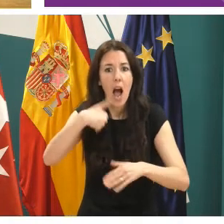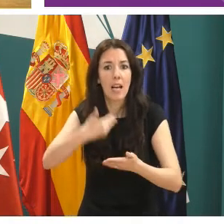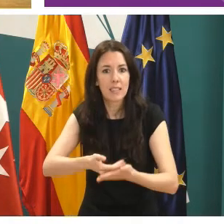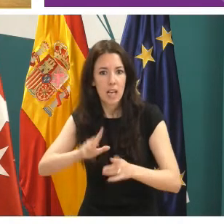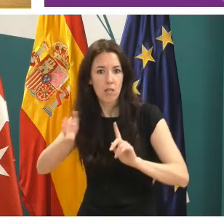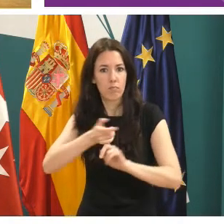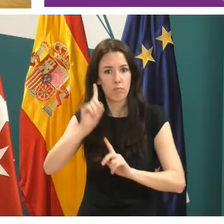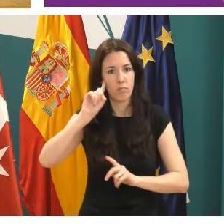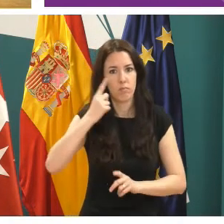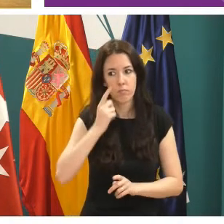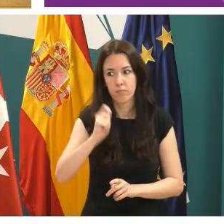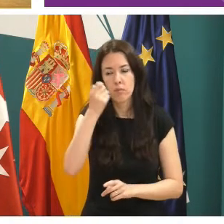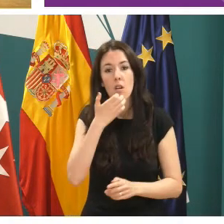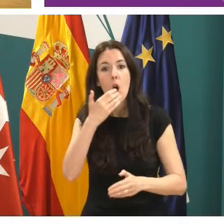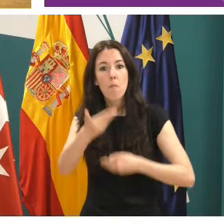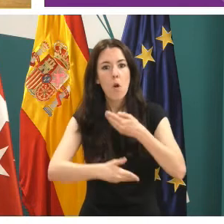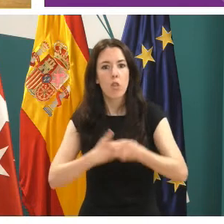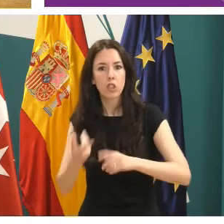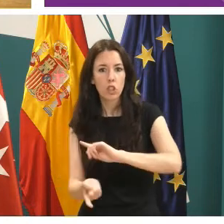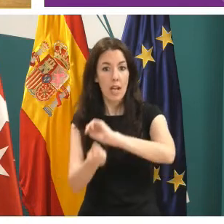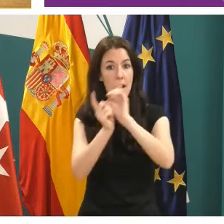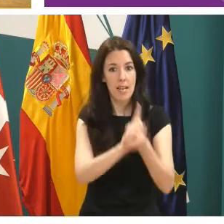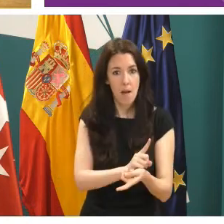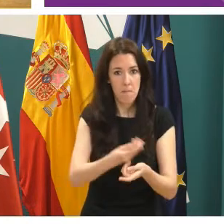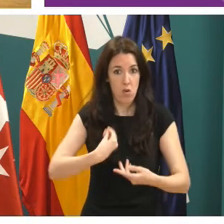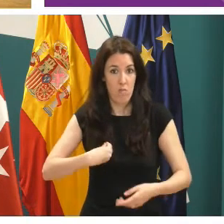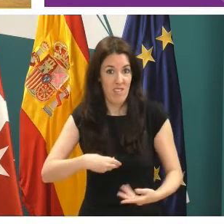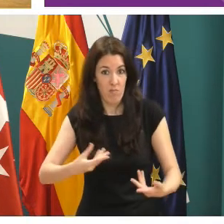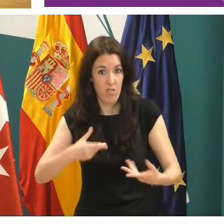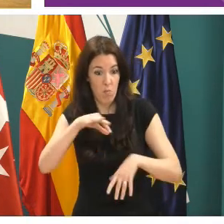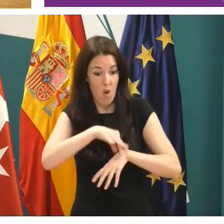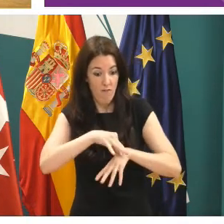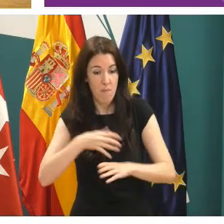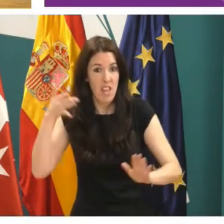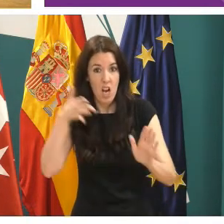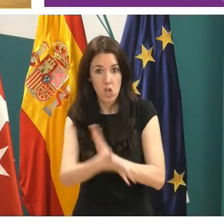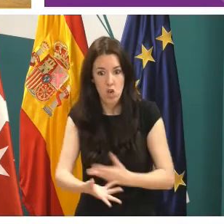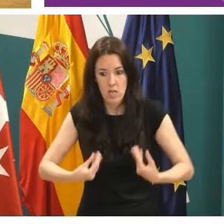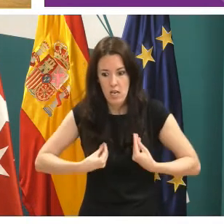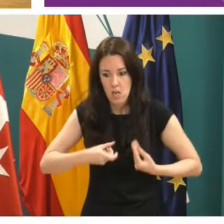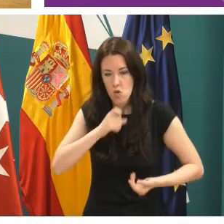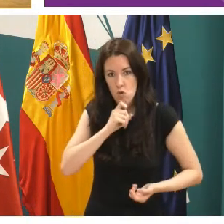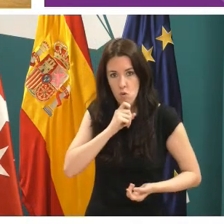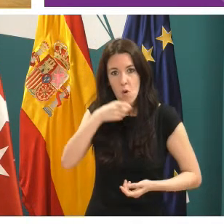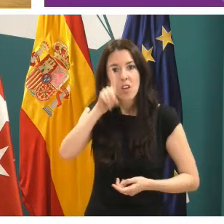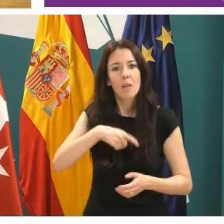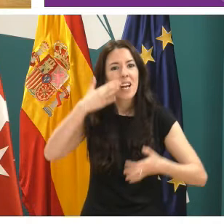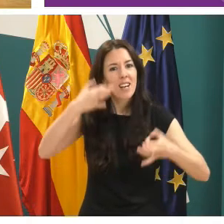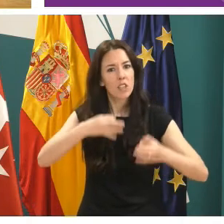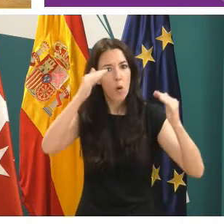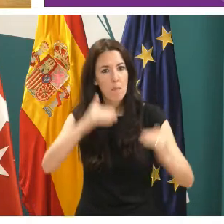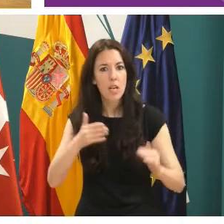diagnóstico. Facilitar procesos de cambio y lo que conlleva convivir con una enfermedad crónica. Y reducir el riesgo también,